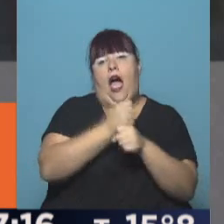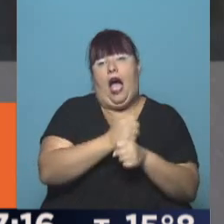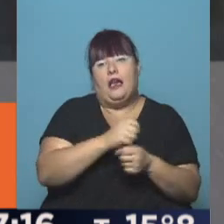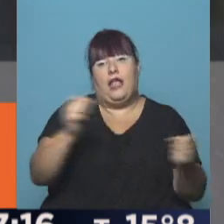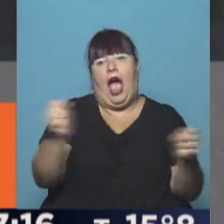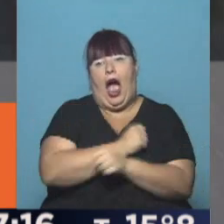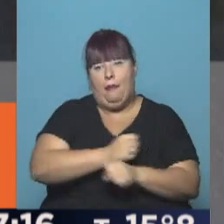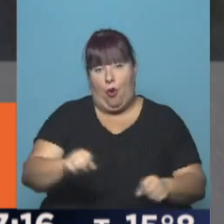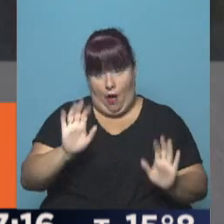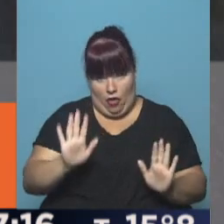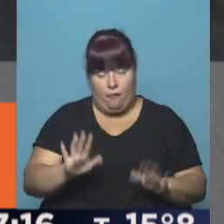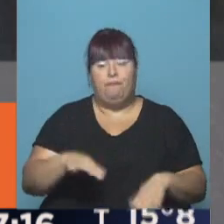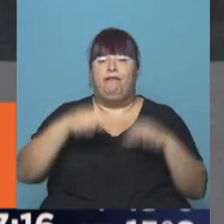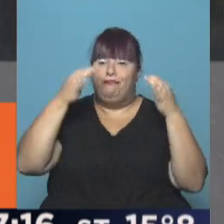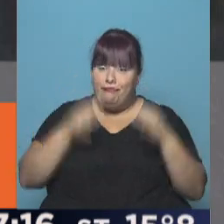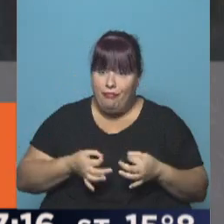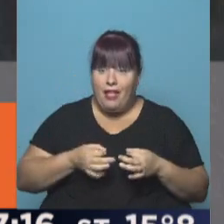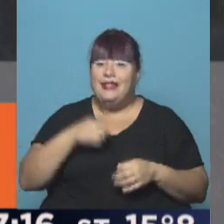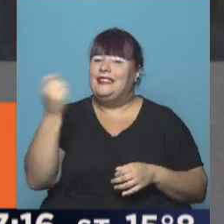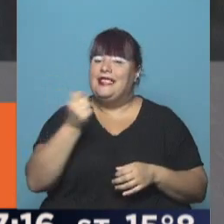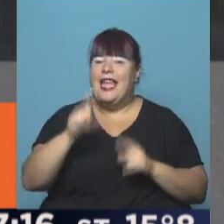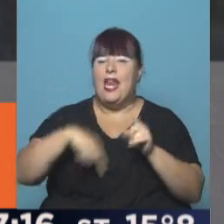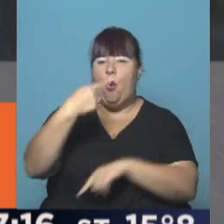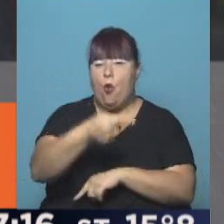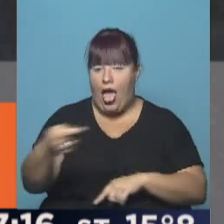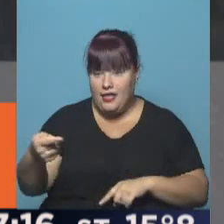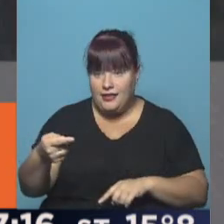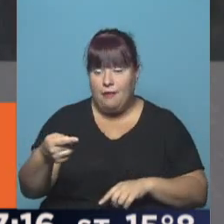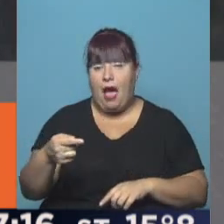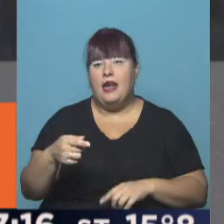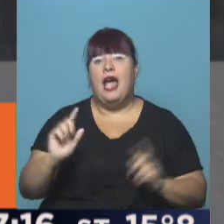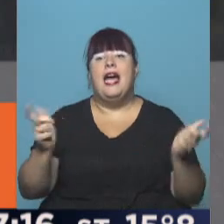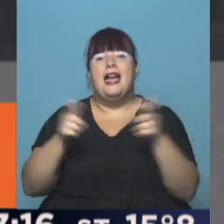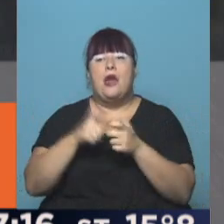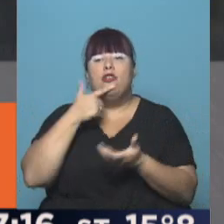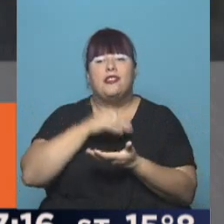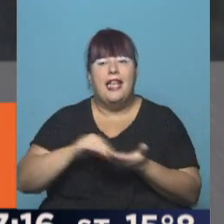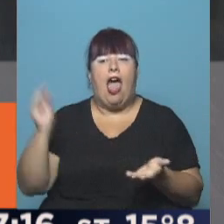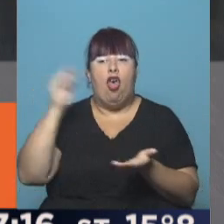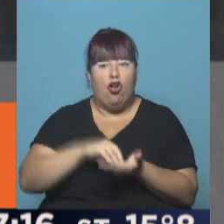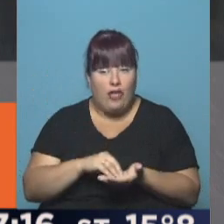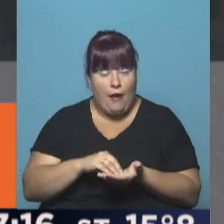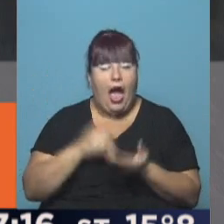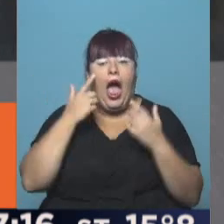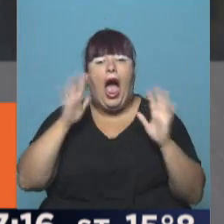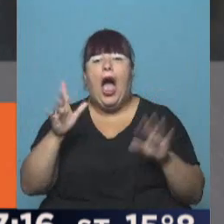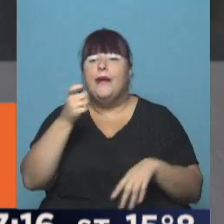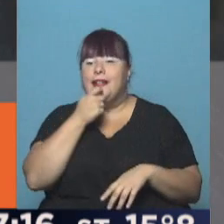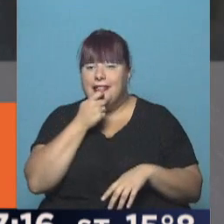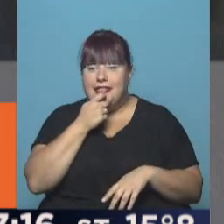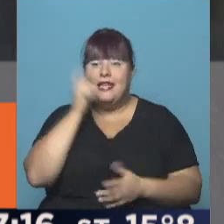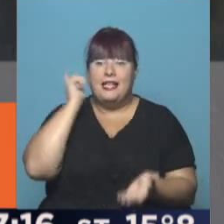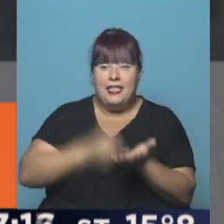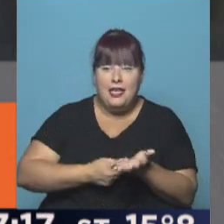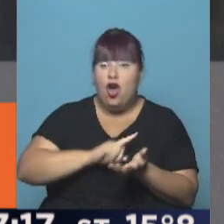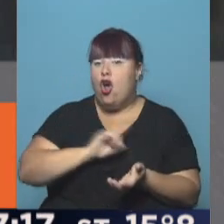que se sancione la norma. Lo cierto es que la intención es que la próxima semana se reúnan los senadores nuevamente y vean si va a haber